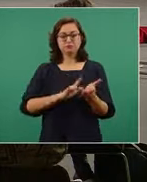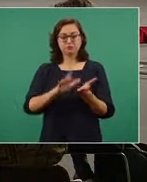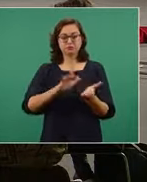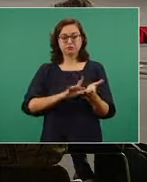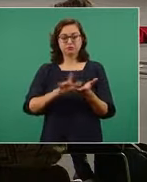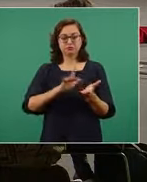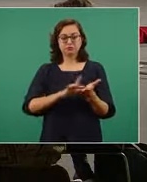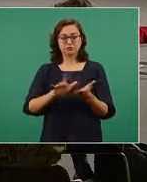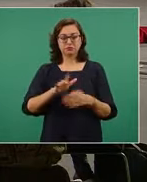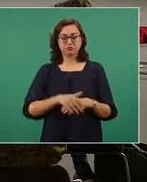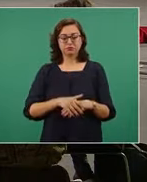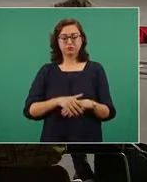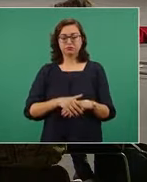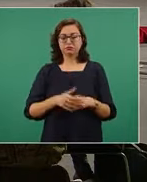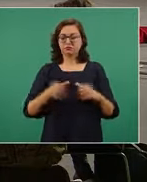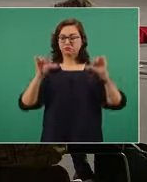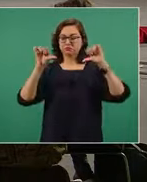¿55%? ¿Y desaprobación?